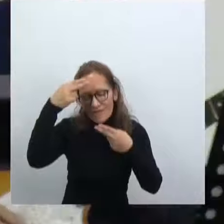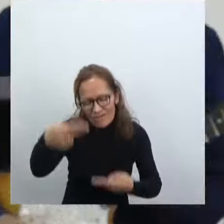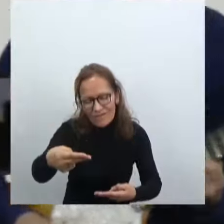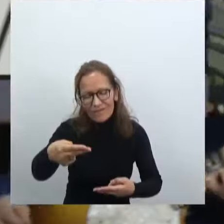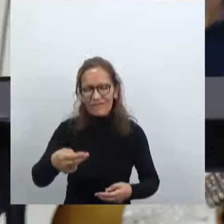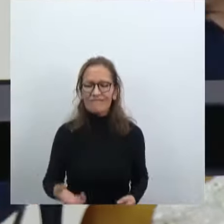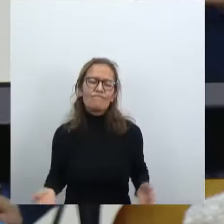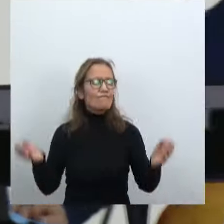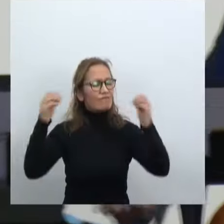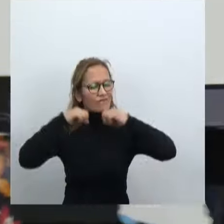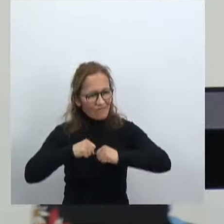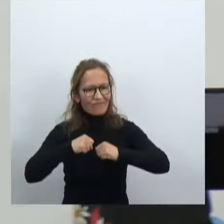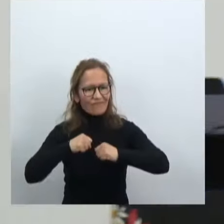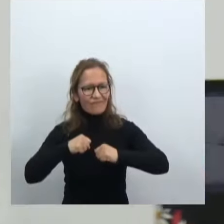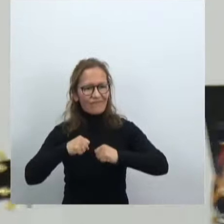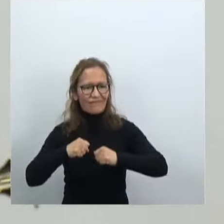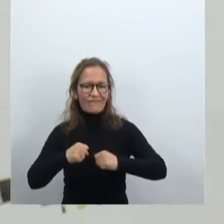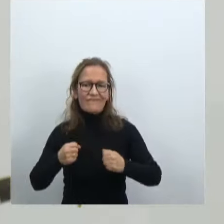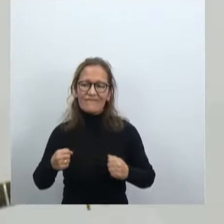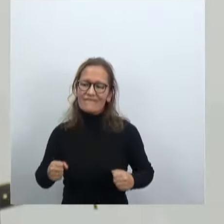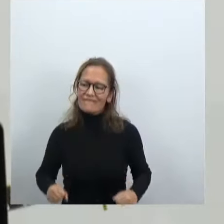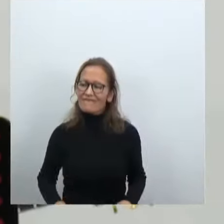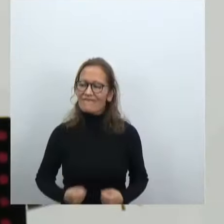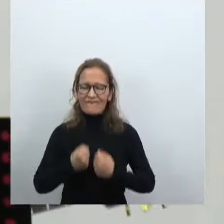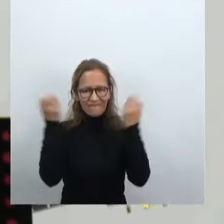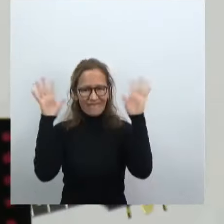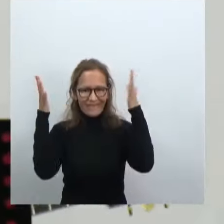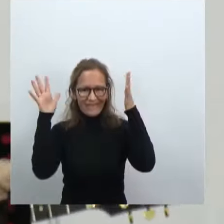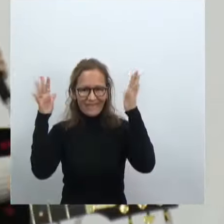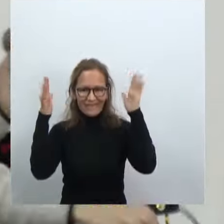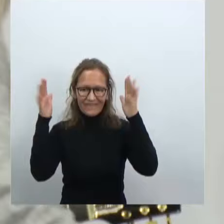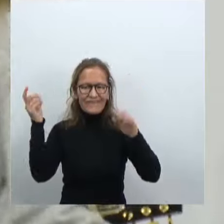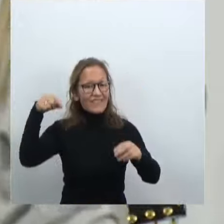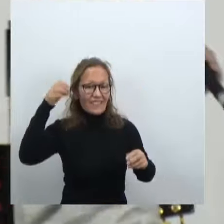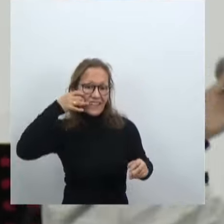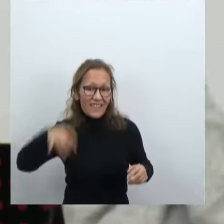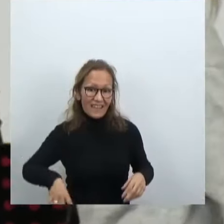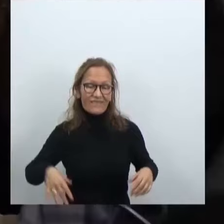Amén. Wow, dale un fuerte aplauso a Jesucristo.